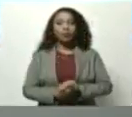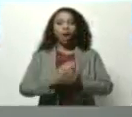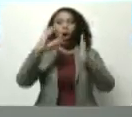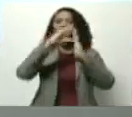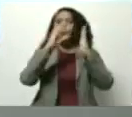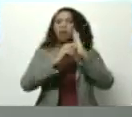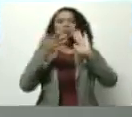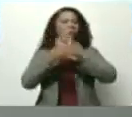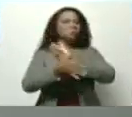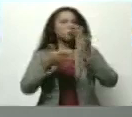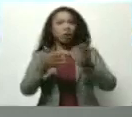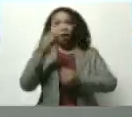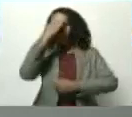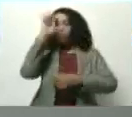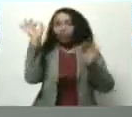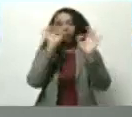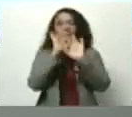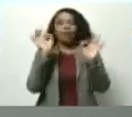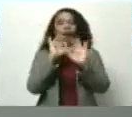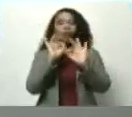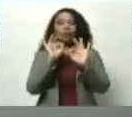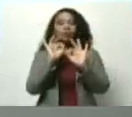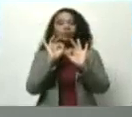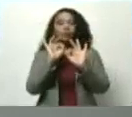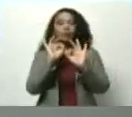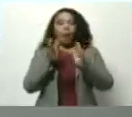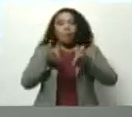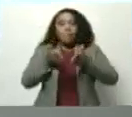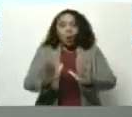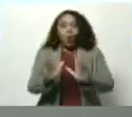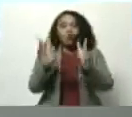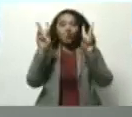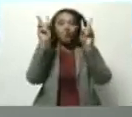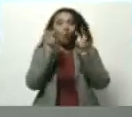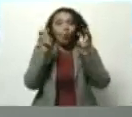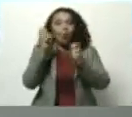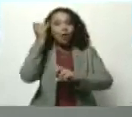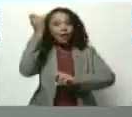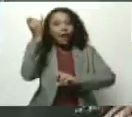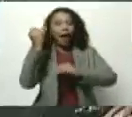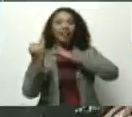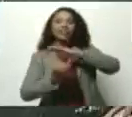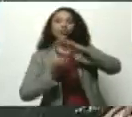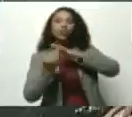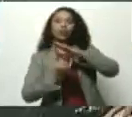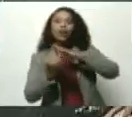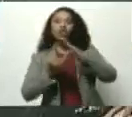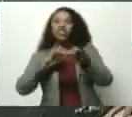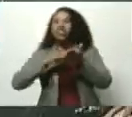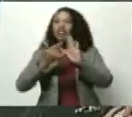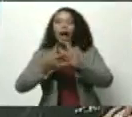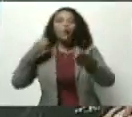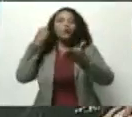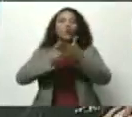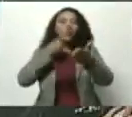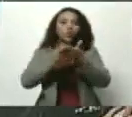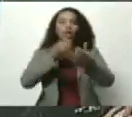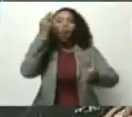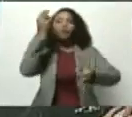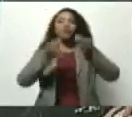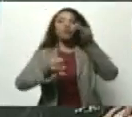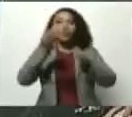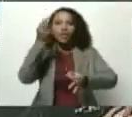es sin duda alguna desde su nacimiento un instrumento de lucha por la justicia